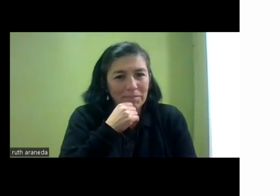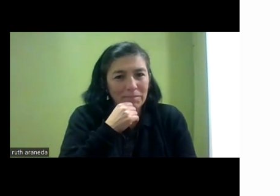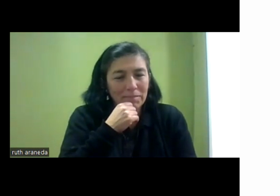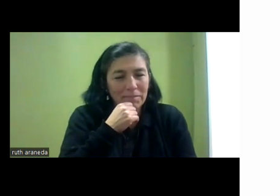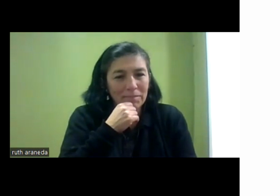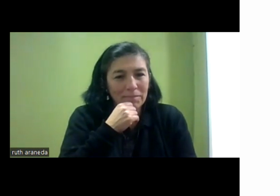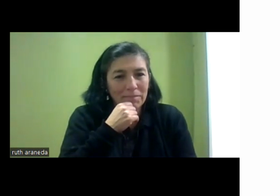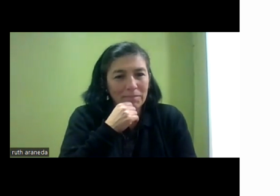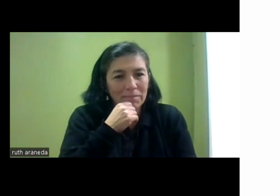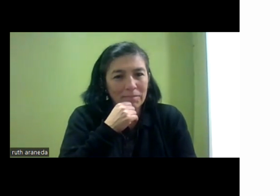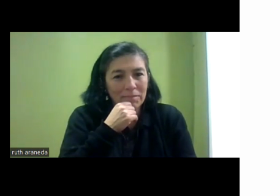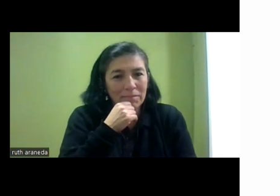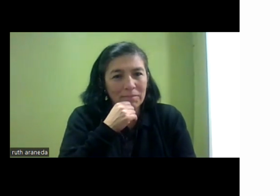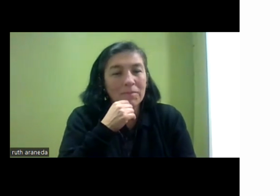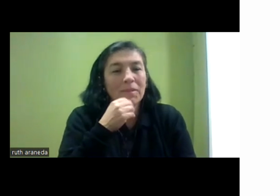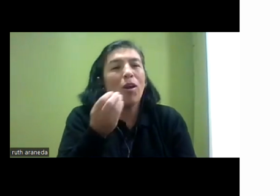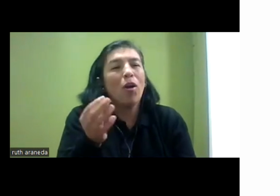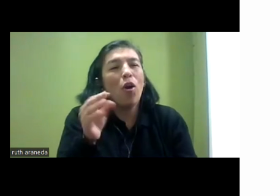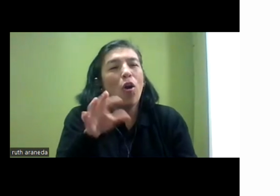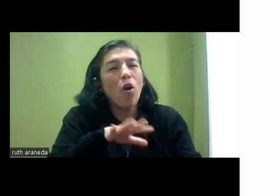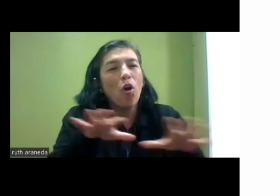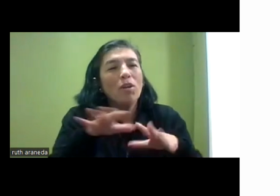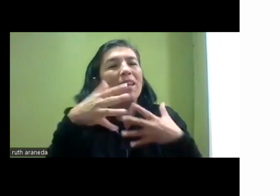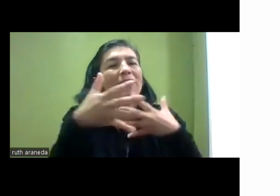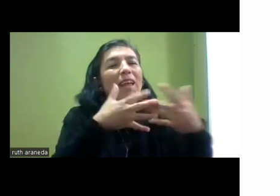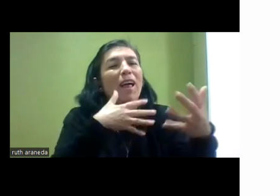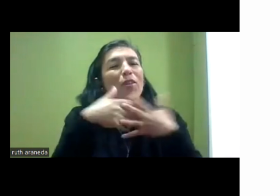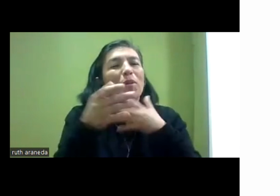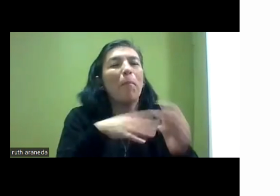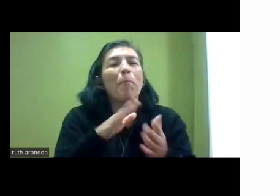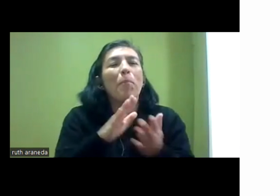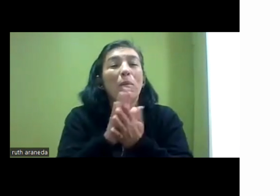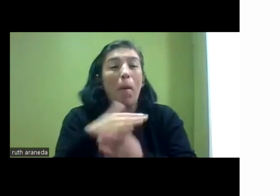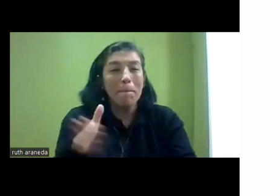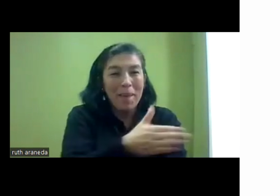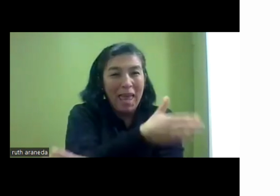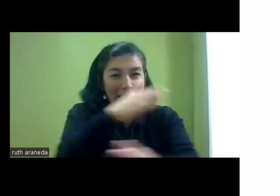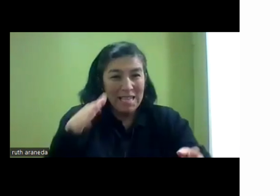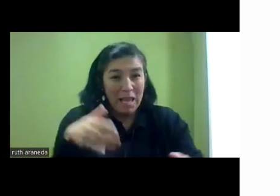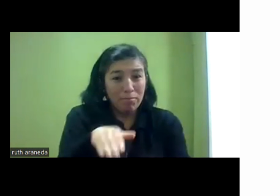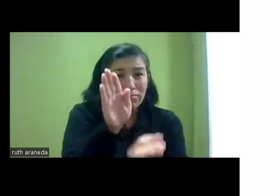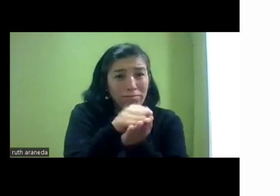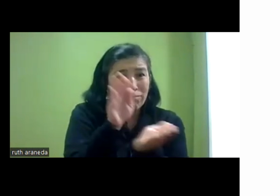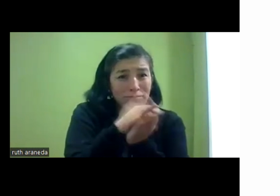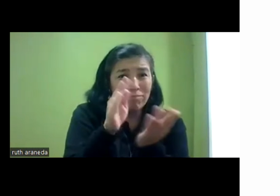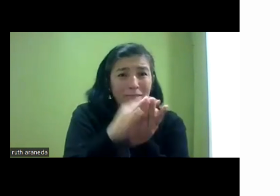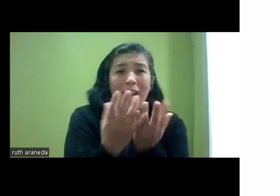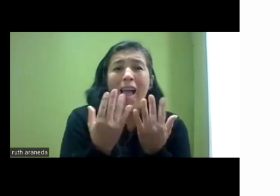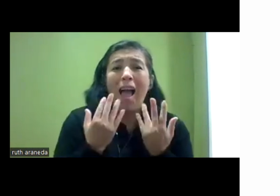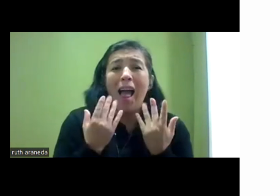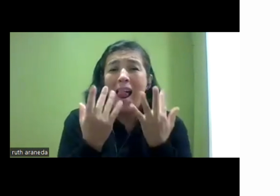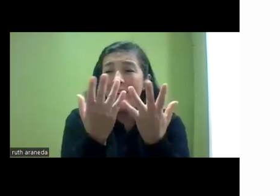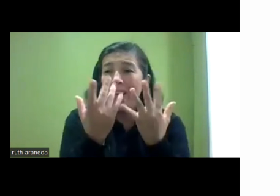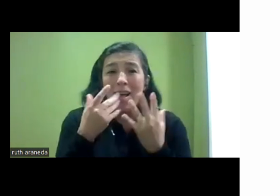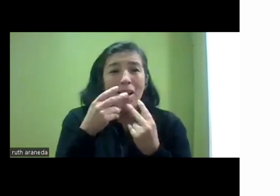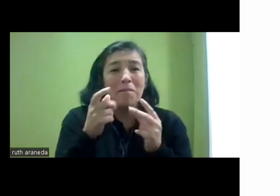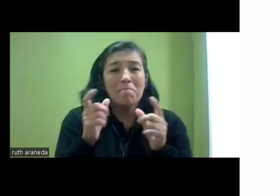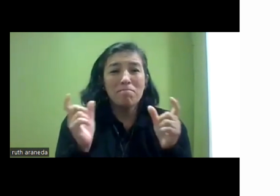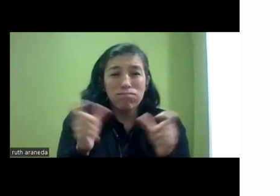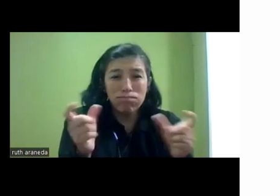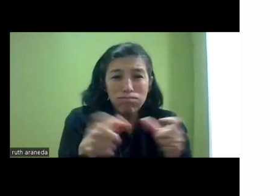un aprovisionamiento natural de numerosos peces, de moluscos, algas, crustáceos,